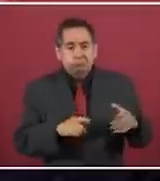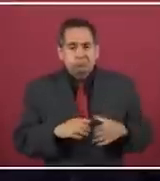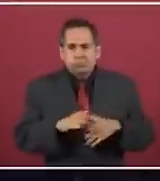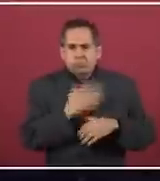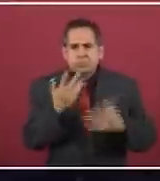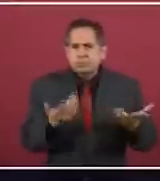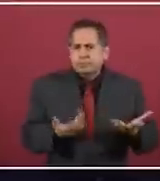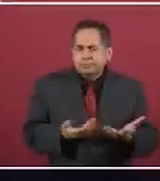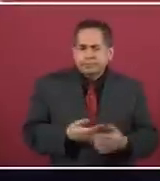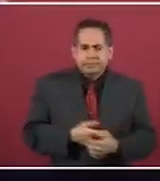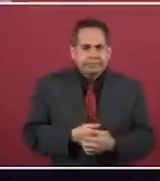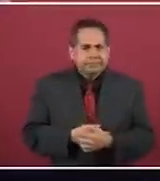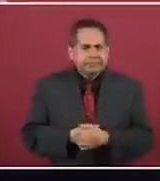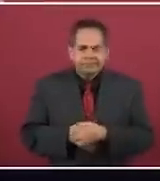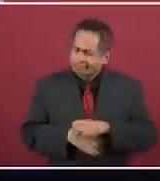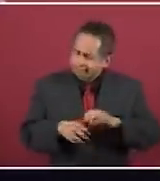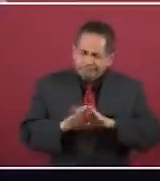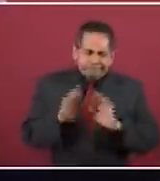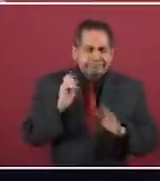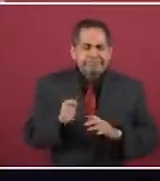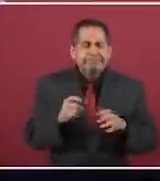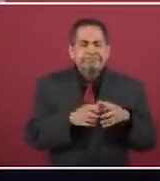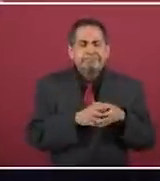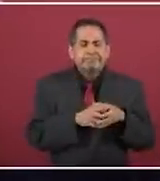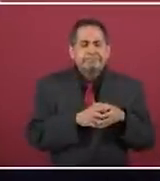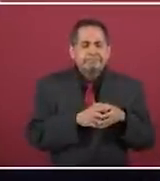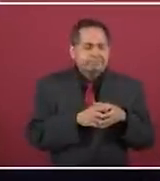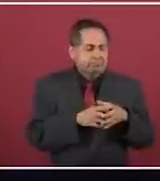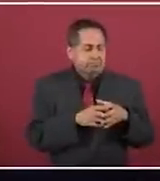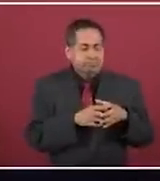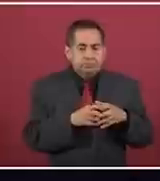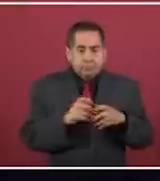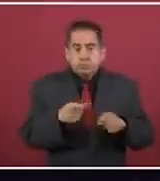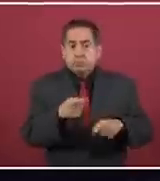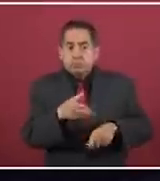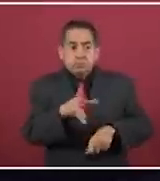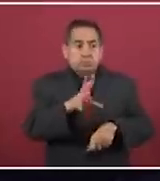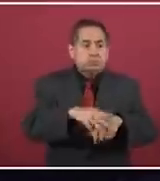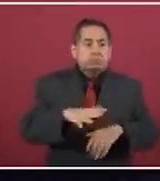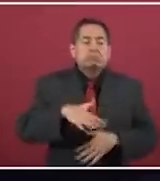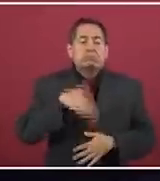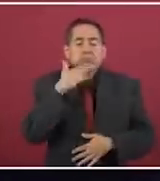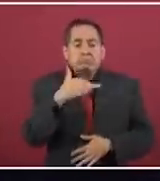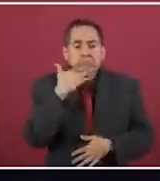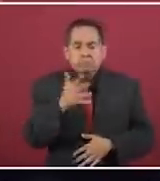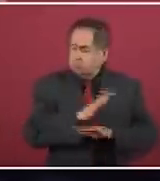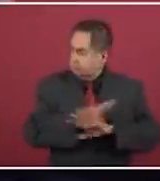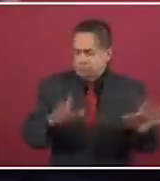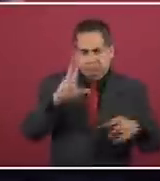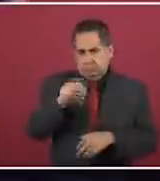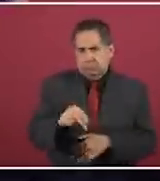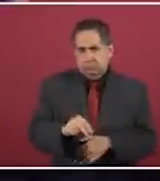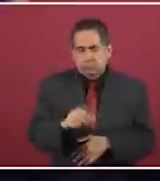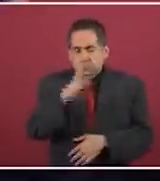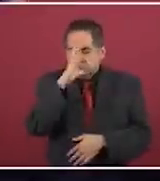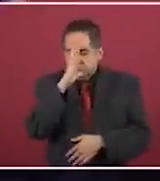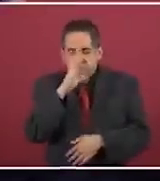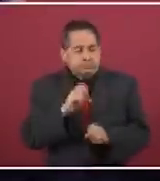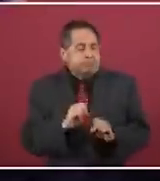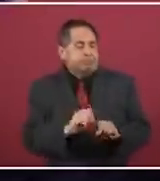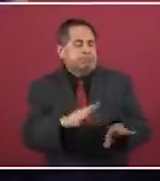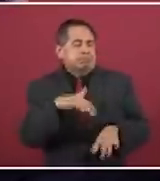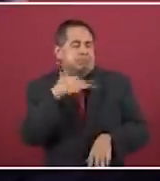porque ya no hay corrupción tolerada.